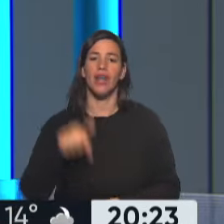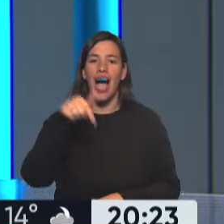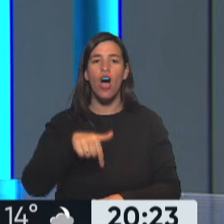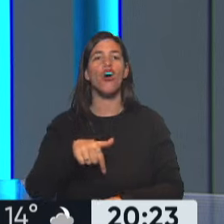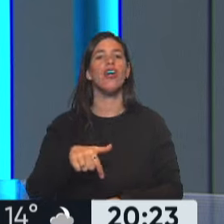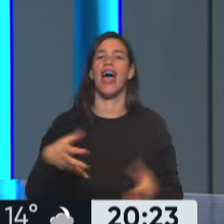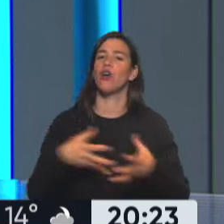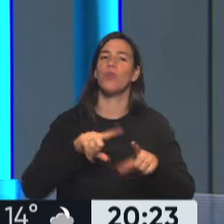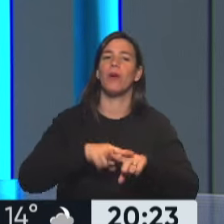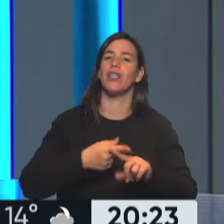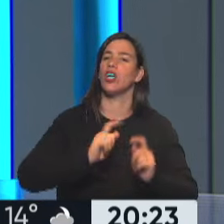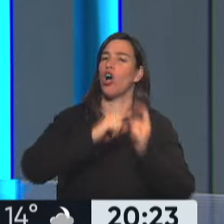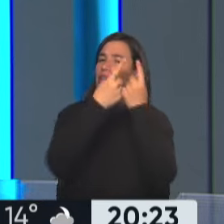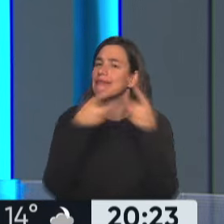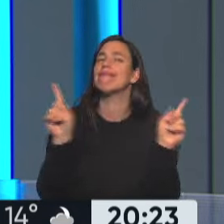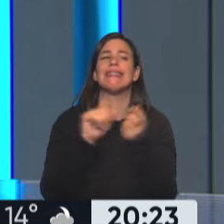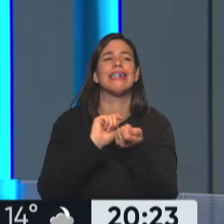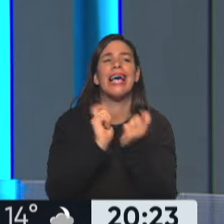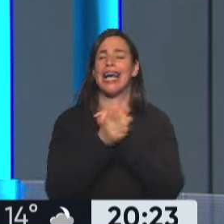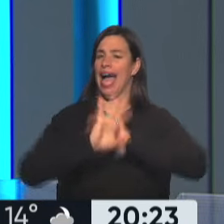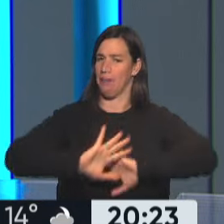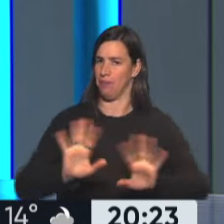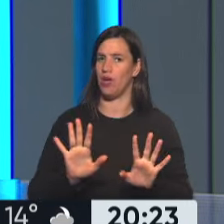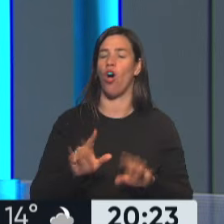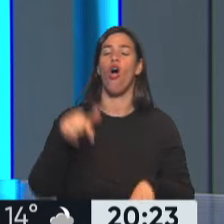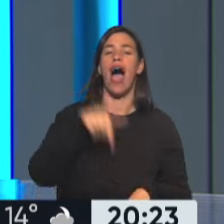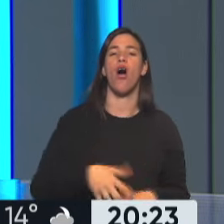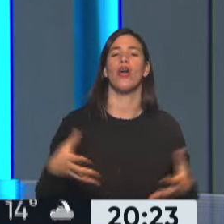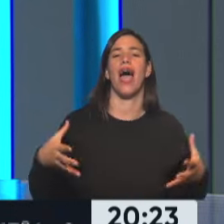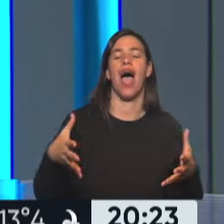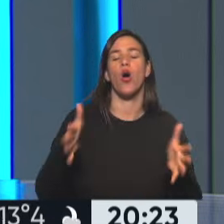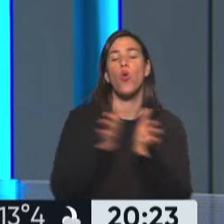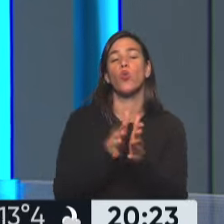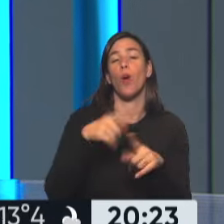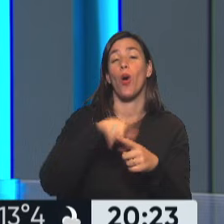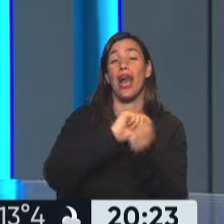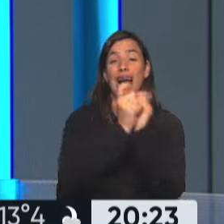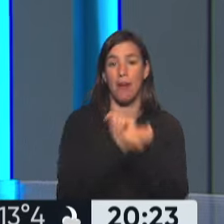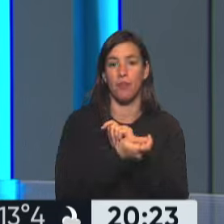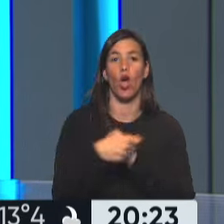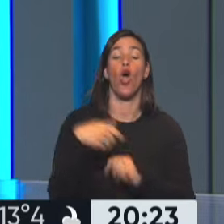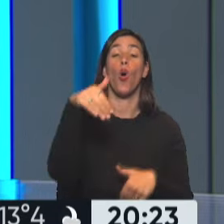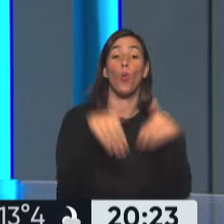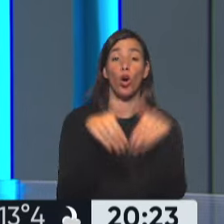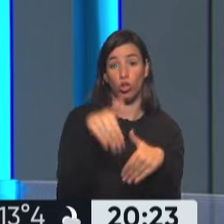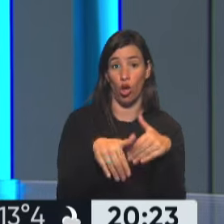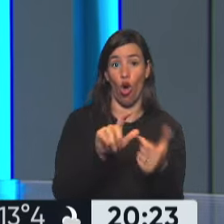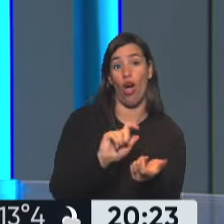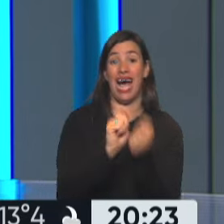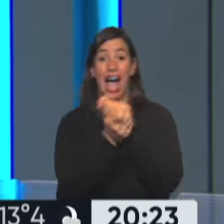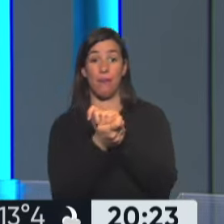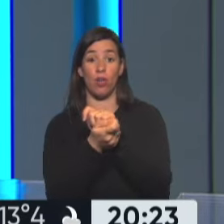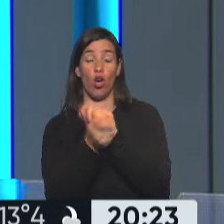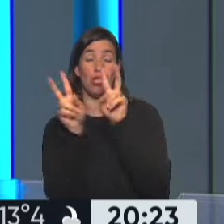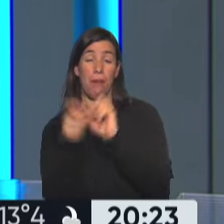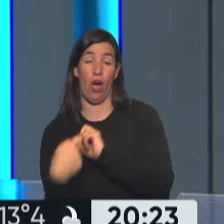ahí también hay una contienda interesante se votó el tema de la Fórmula jubilatoria por supuesto